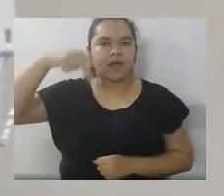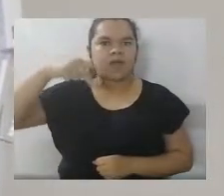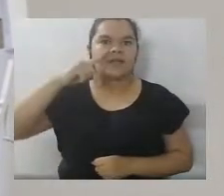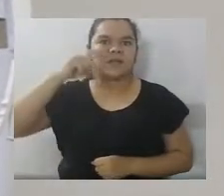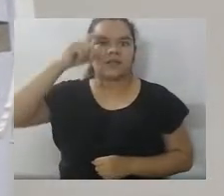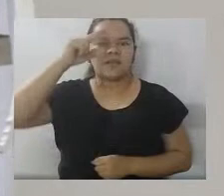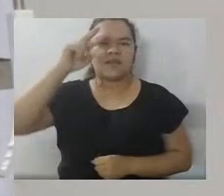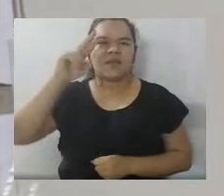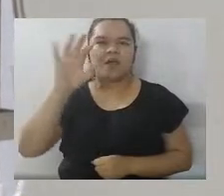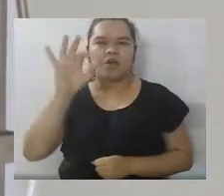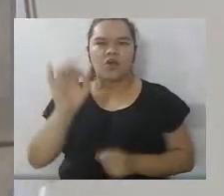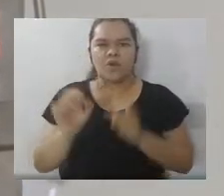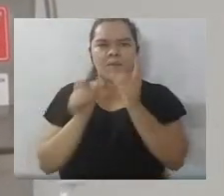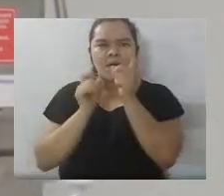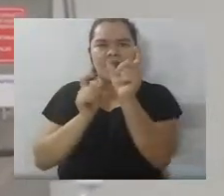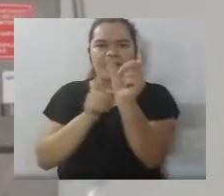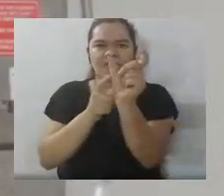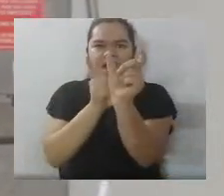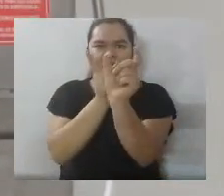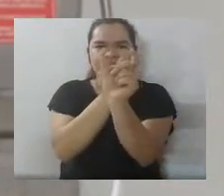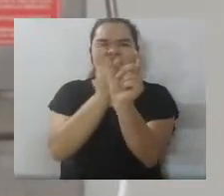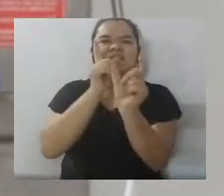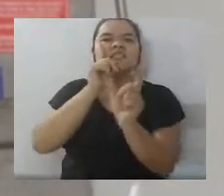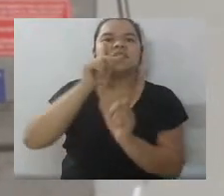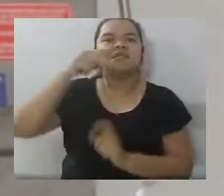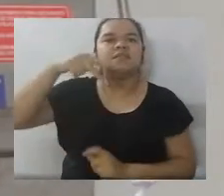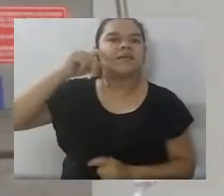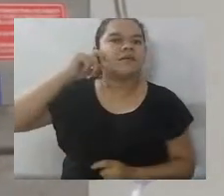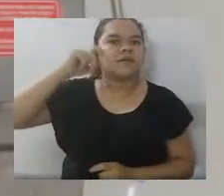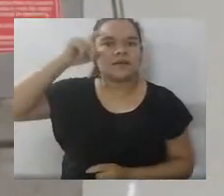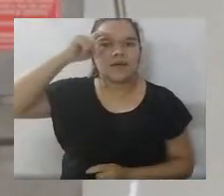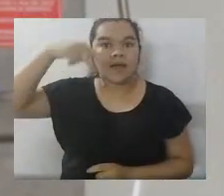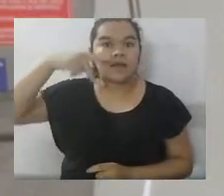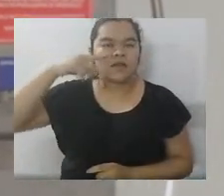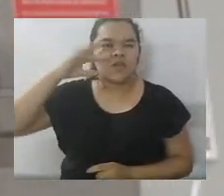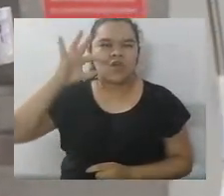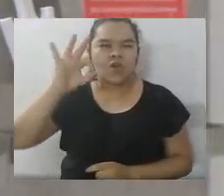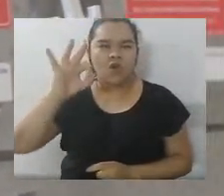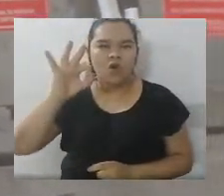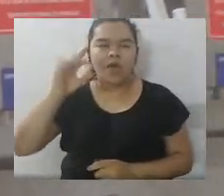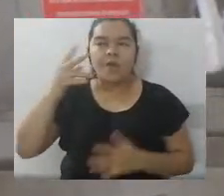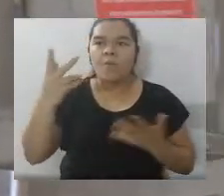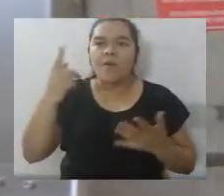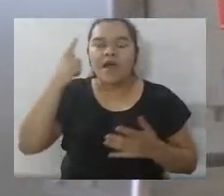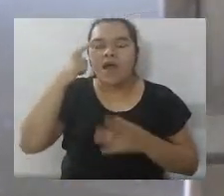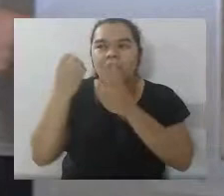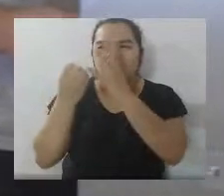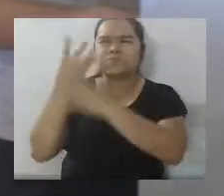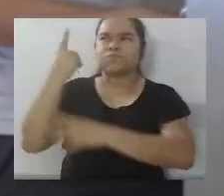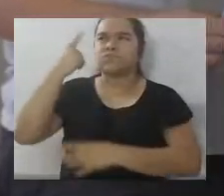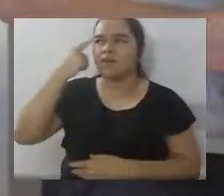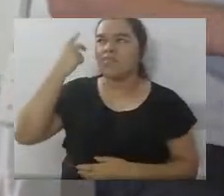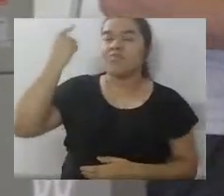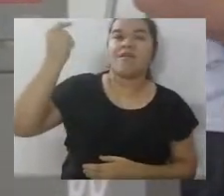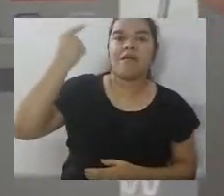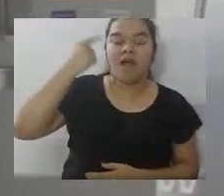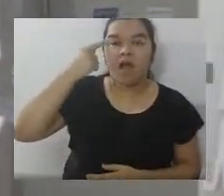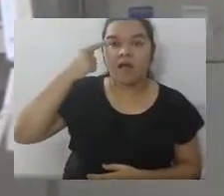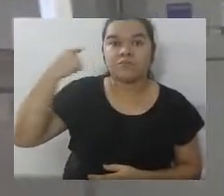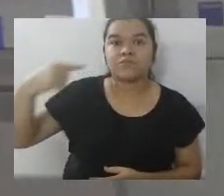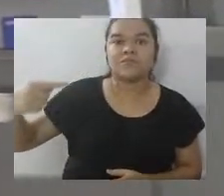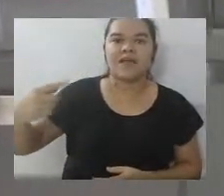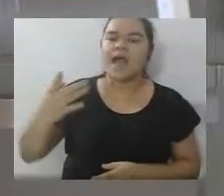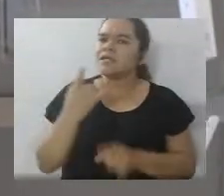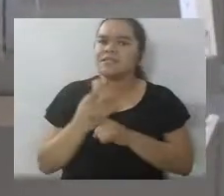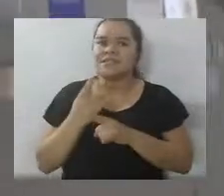ingenieros normalmente nos llaman porque somos, entre comillas, la última línea de defensa en la solución de problemas, máxime